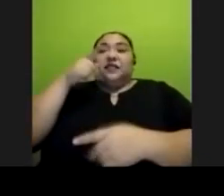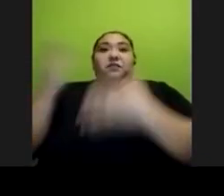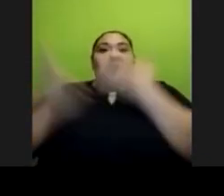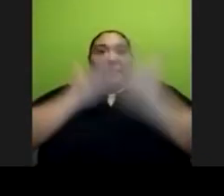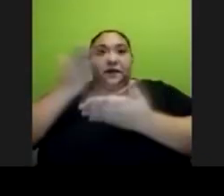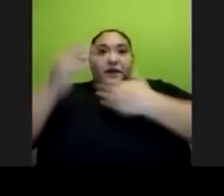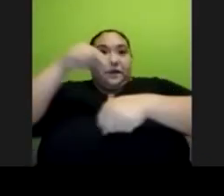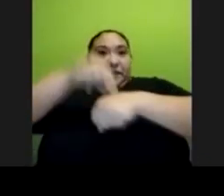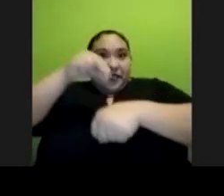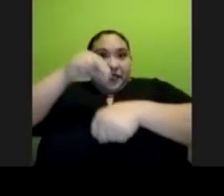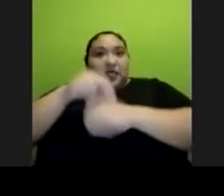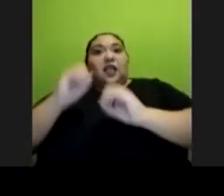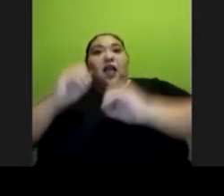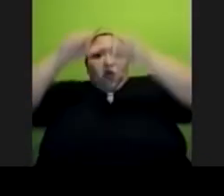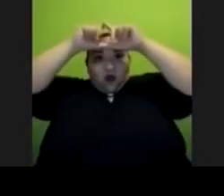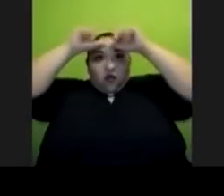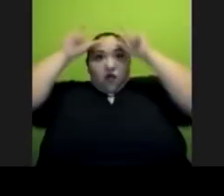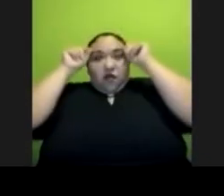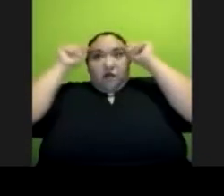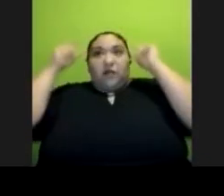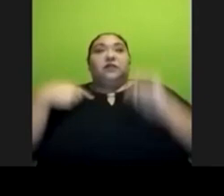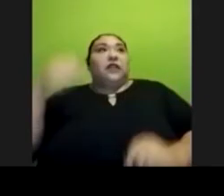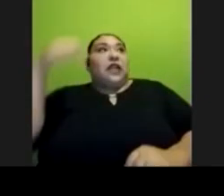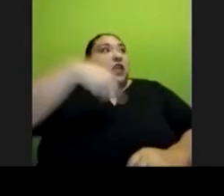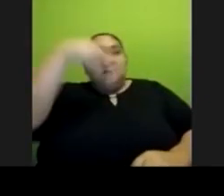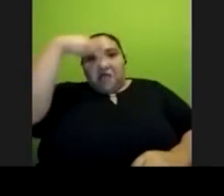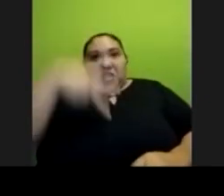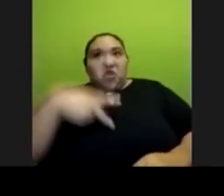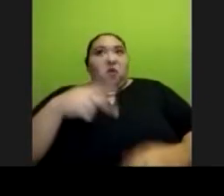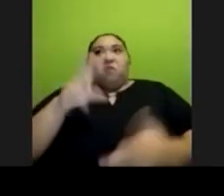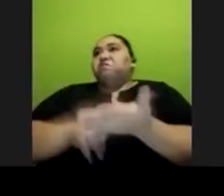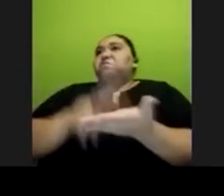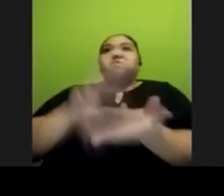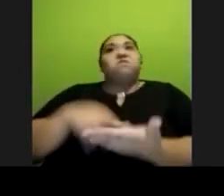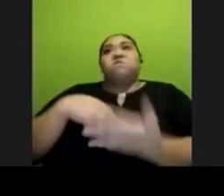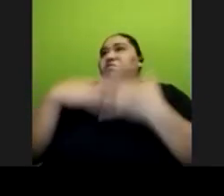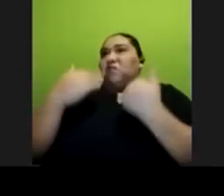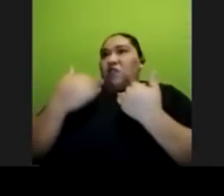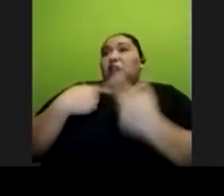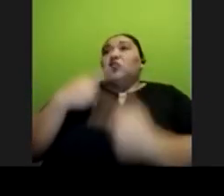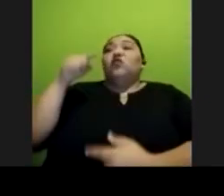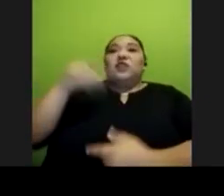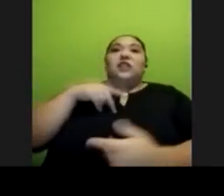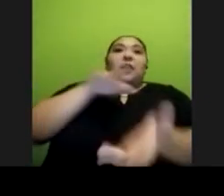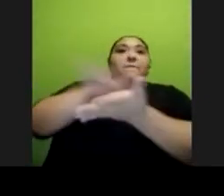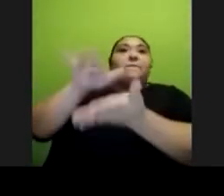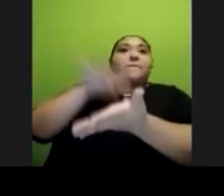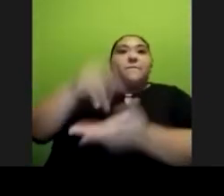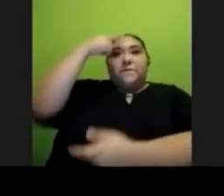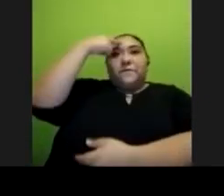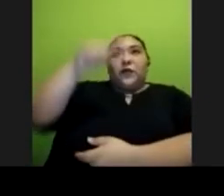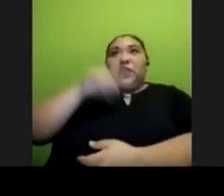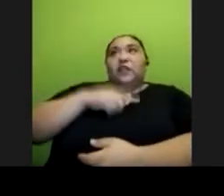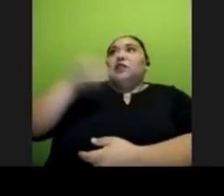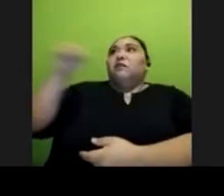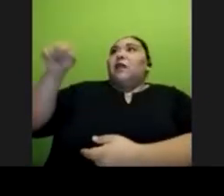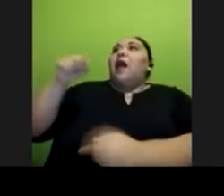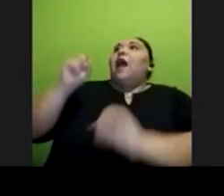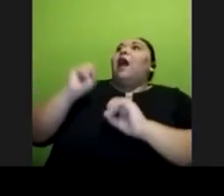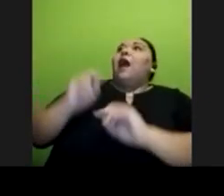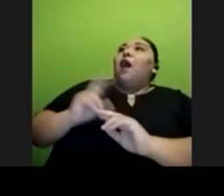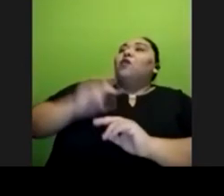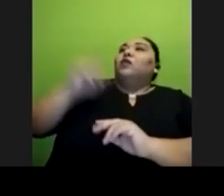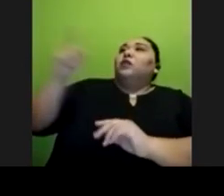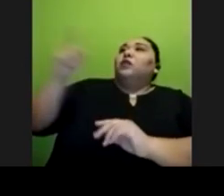profesiones en el contexto de la respuesta a la pandemia. ese es el tipo de ejemplo que muestra